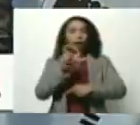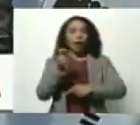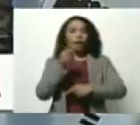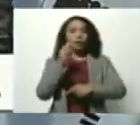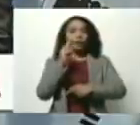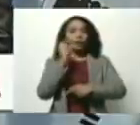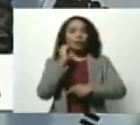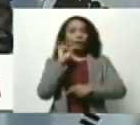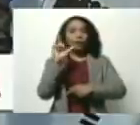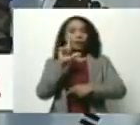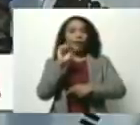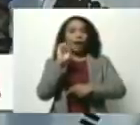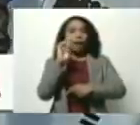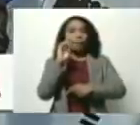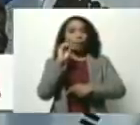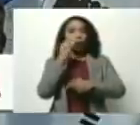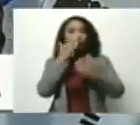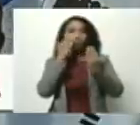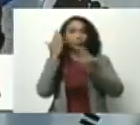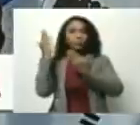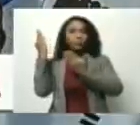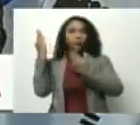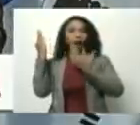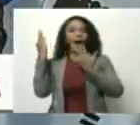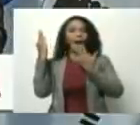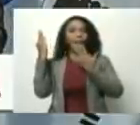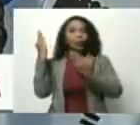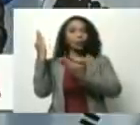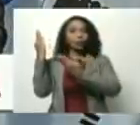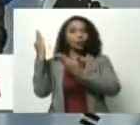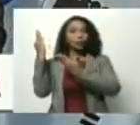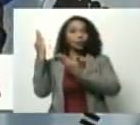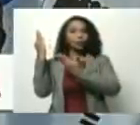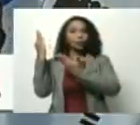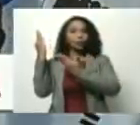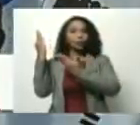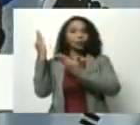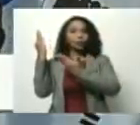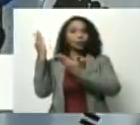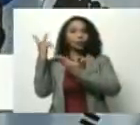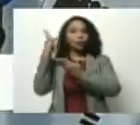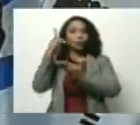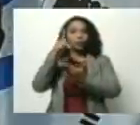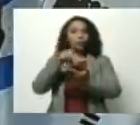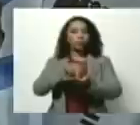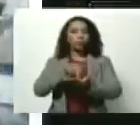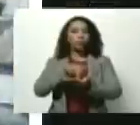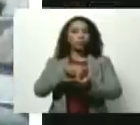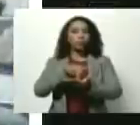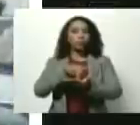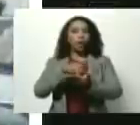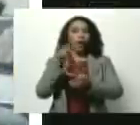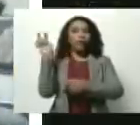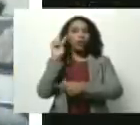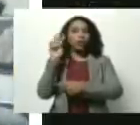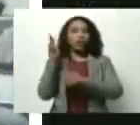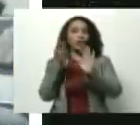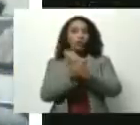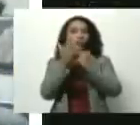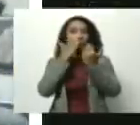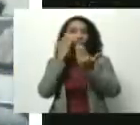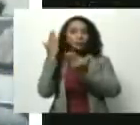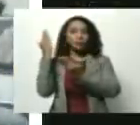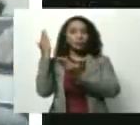hizo. Vean ustedes, por ejemplo, esto acá. La llegada a Venezuela, les pueden ver en